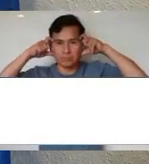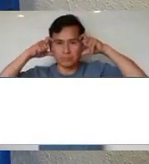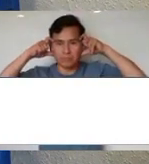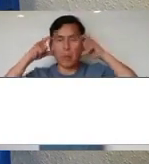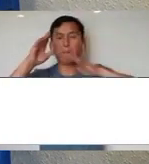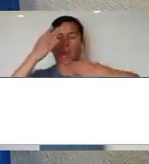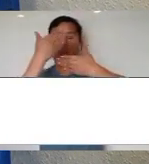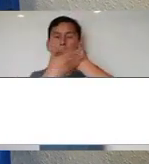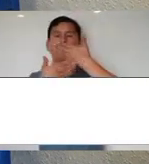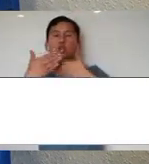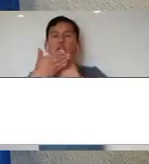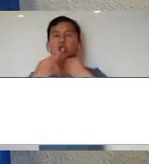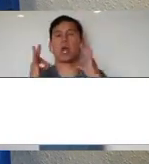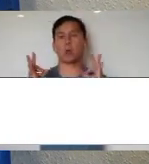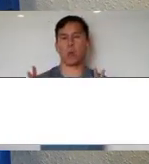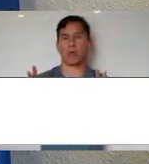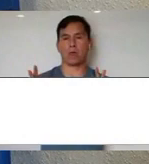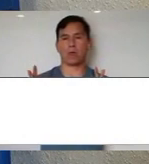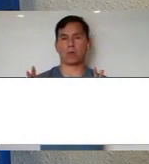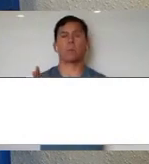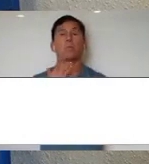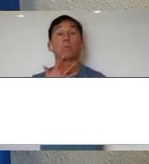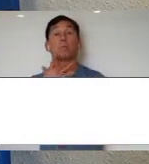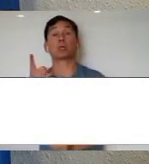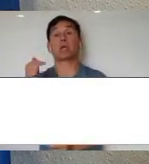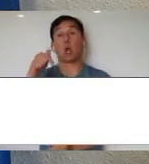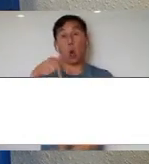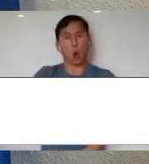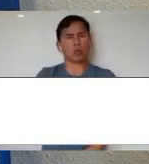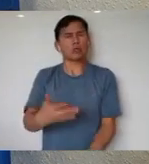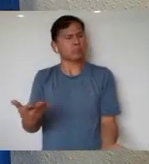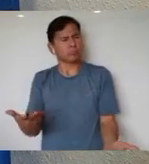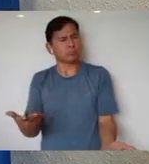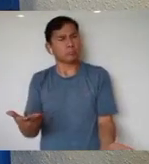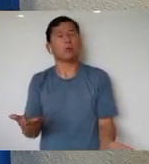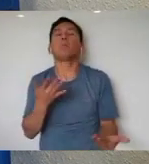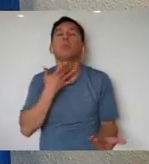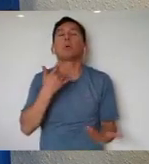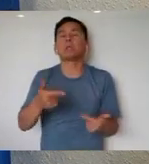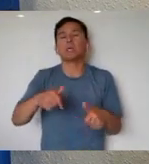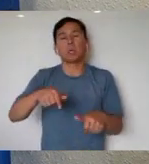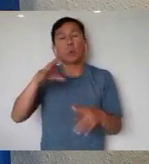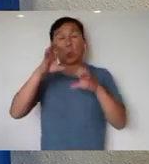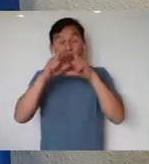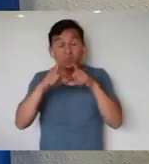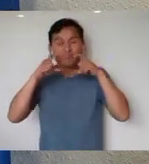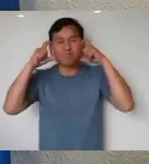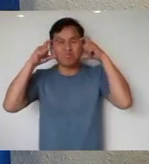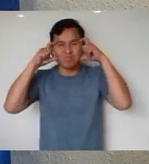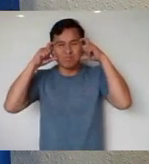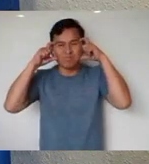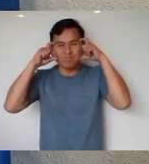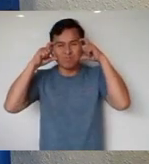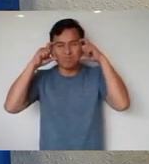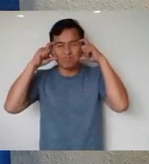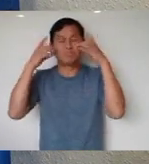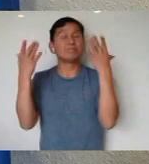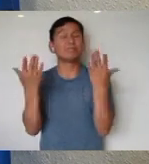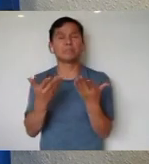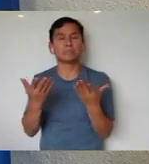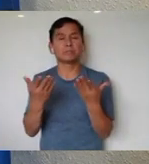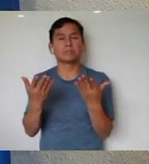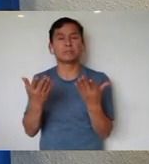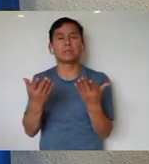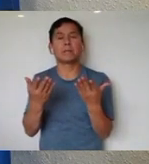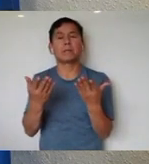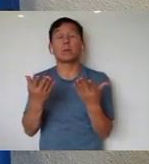genere, ¿no es cierto?, una protección adecuada. ¿Por qué hoy el uso de la mascarilla? El uso de la mascarilla quirúrgica y la N95,